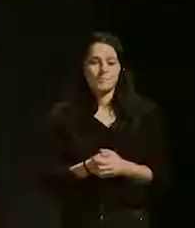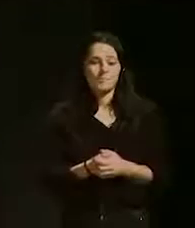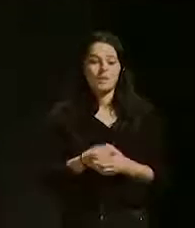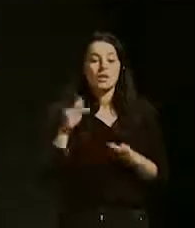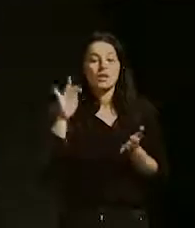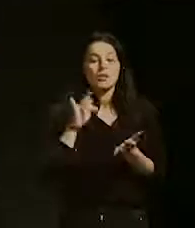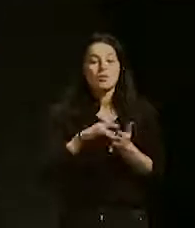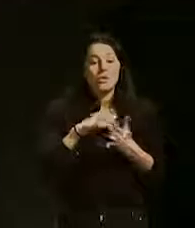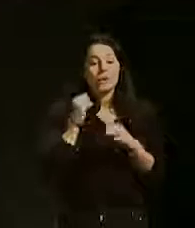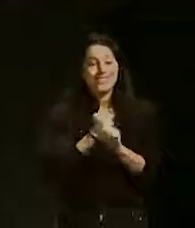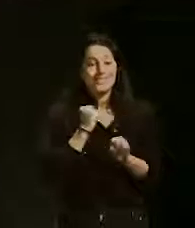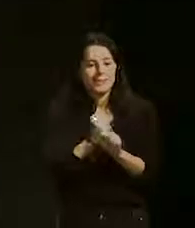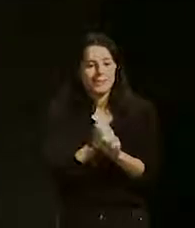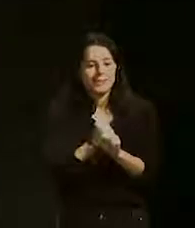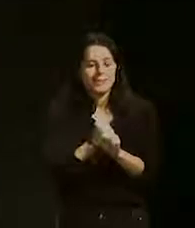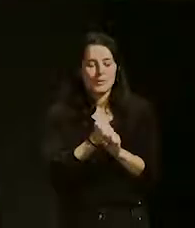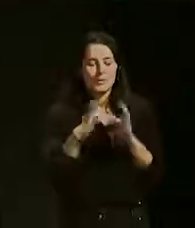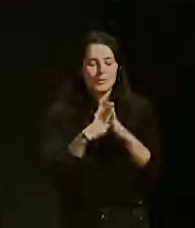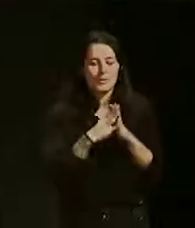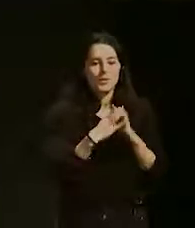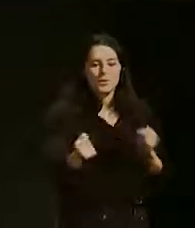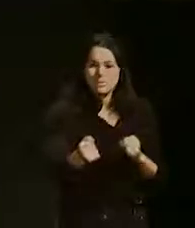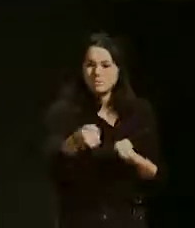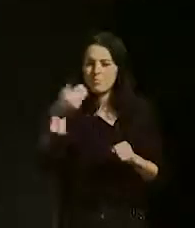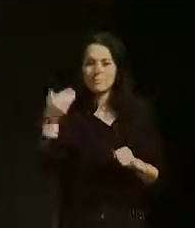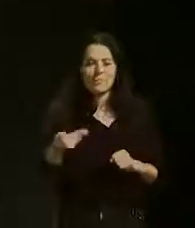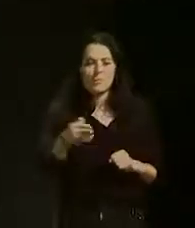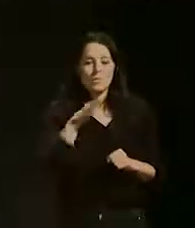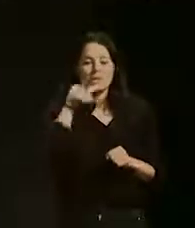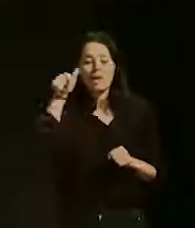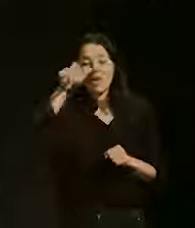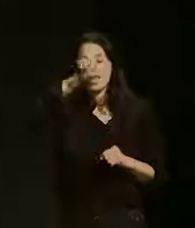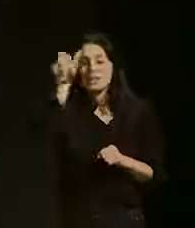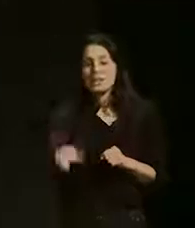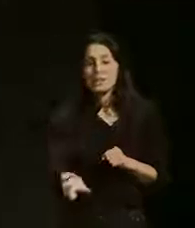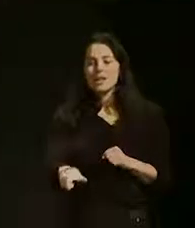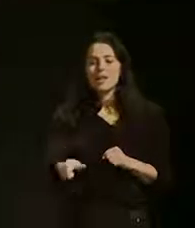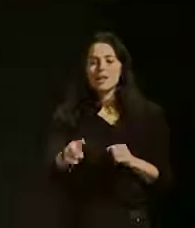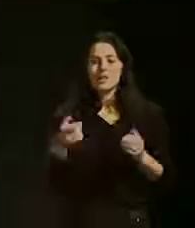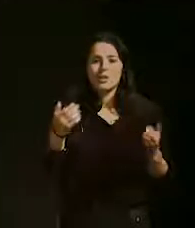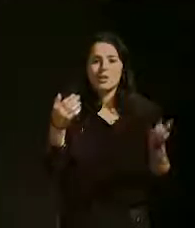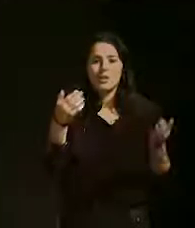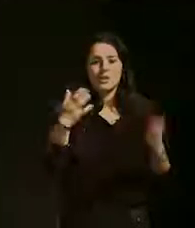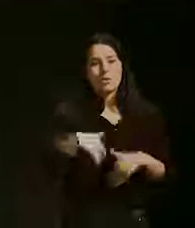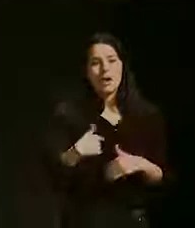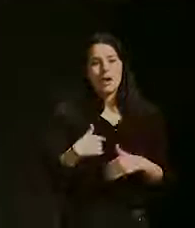fui fundamental porque en Italia no tenemos un